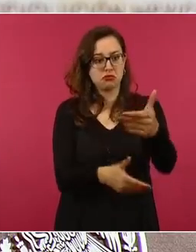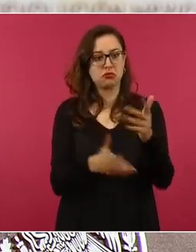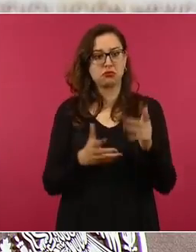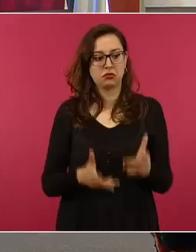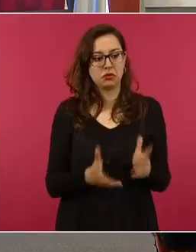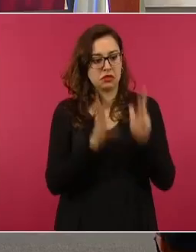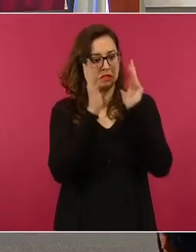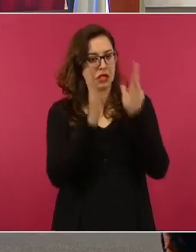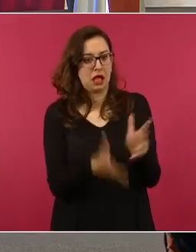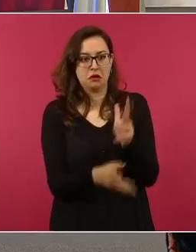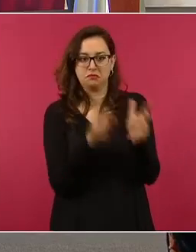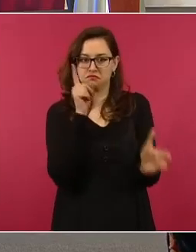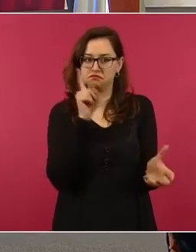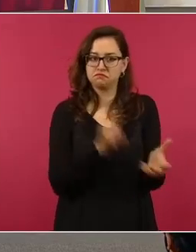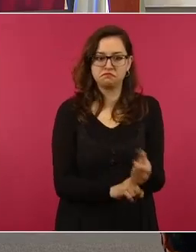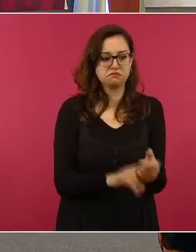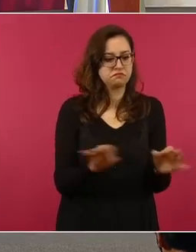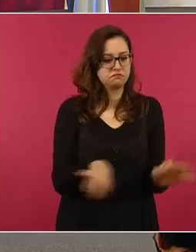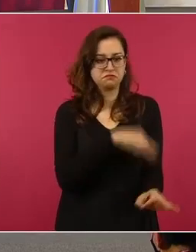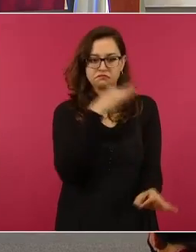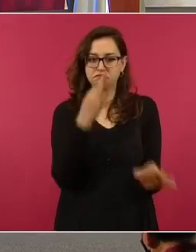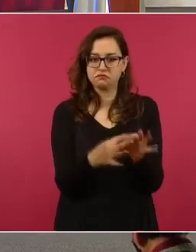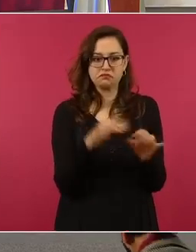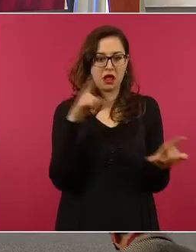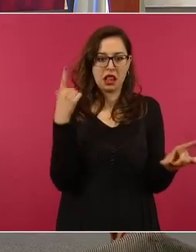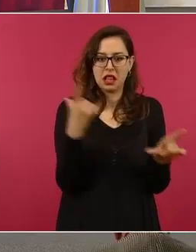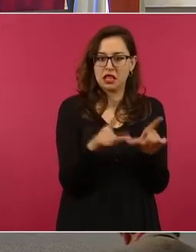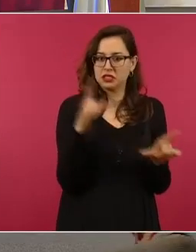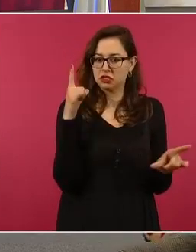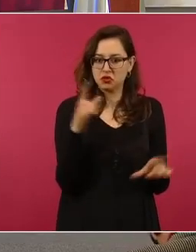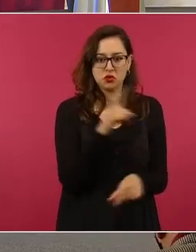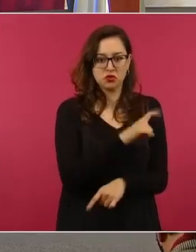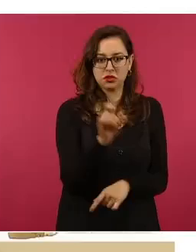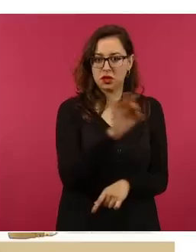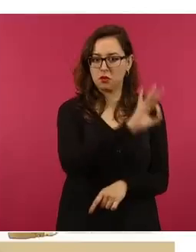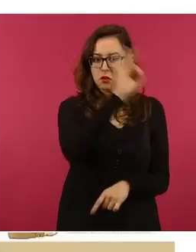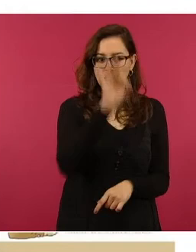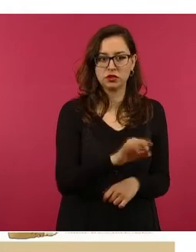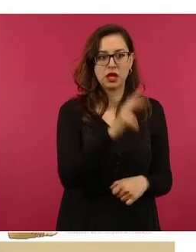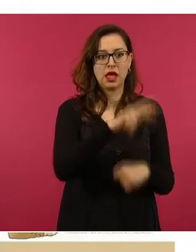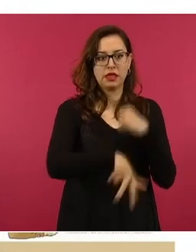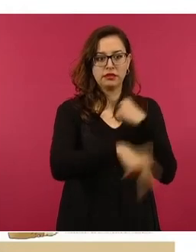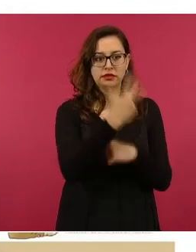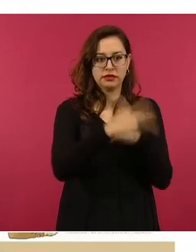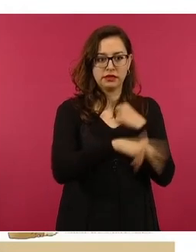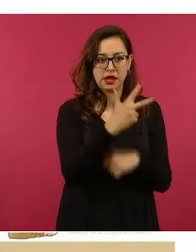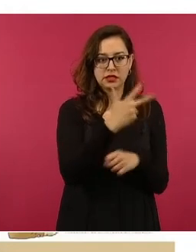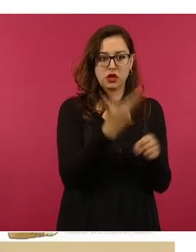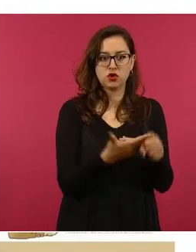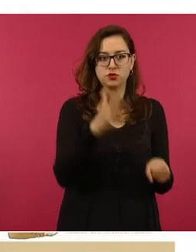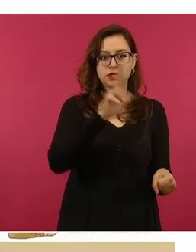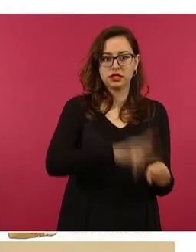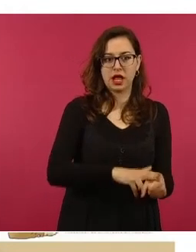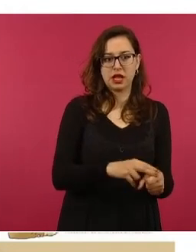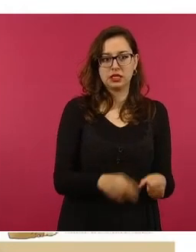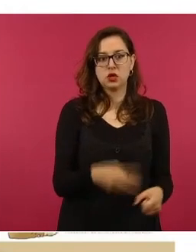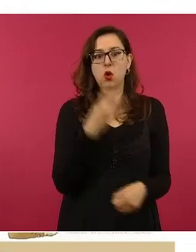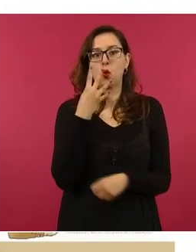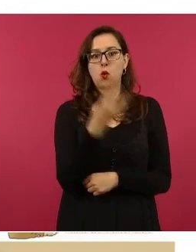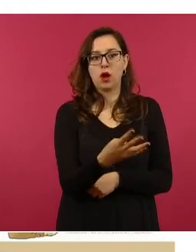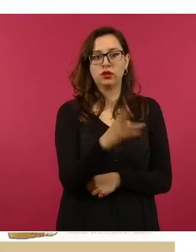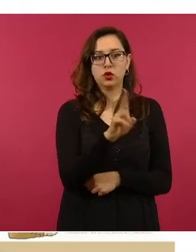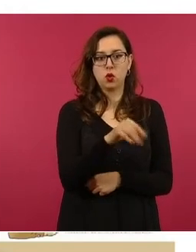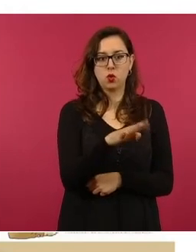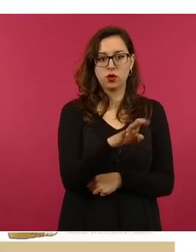una operación plena en los 13 hospitales, en 4 unidades de especialidades y 292